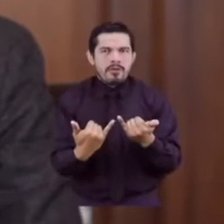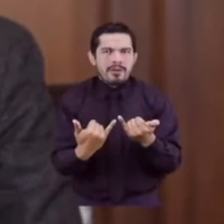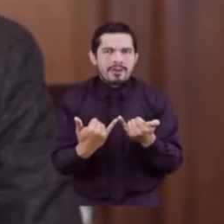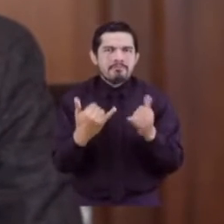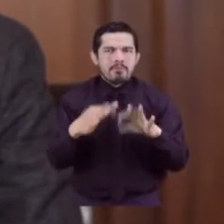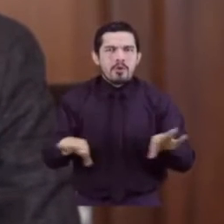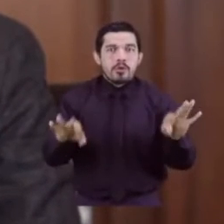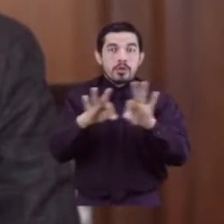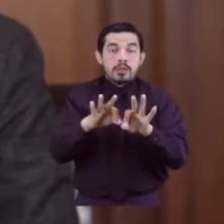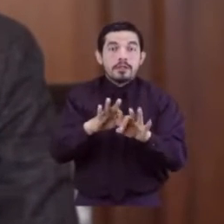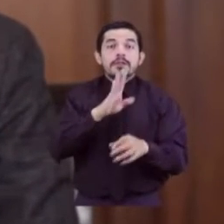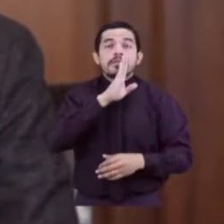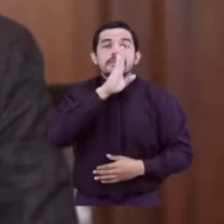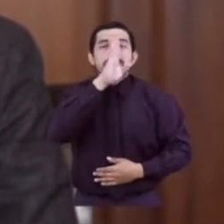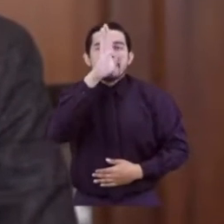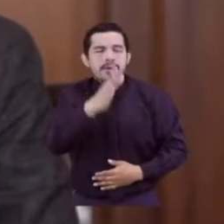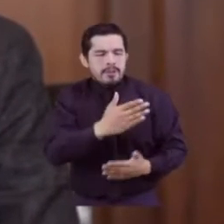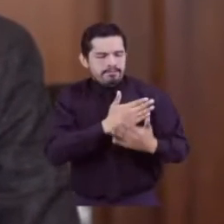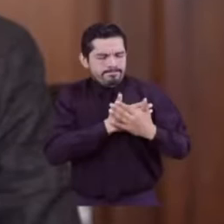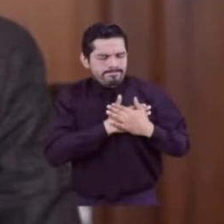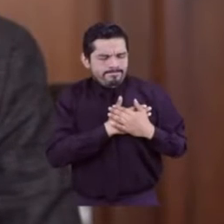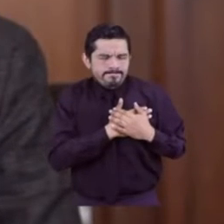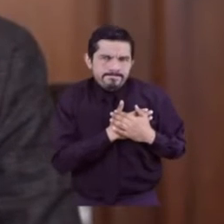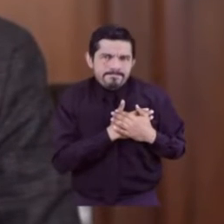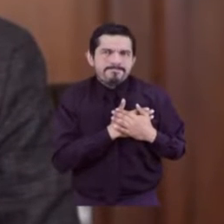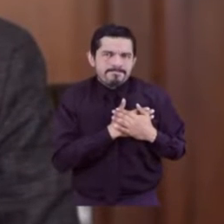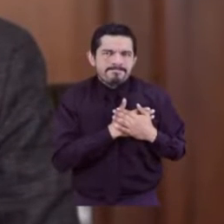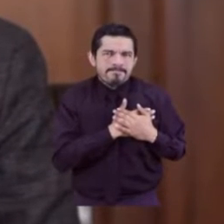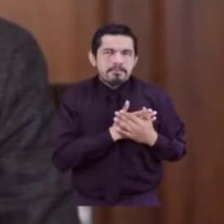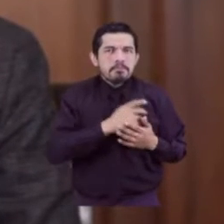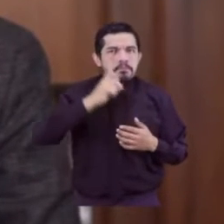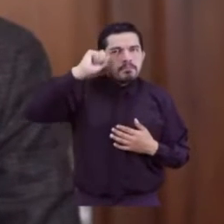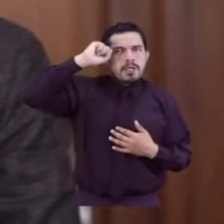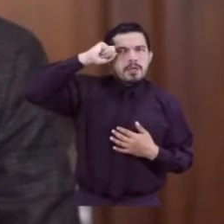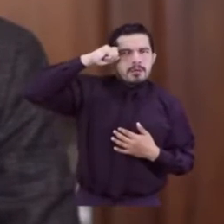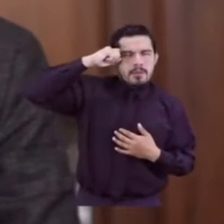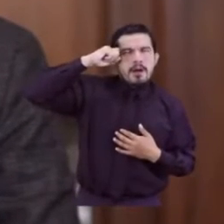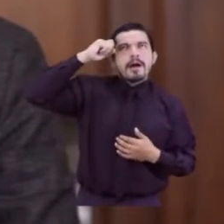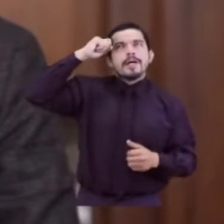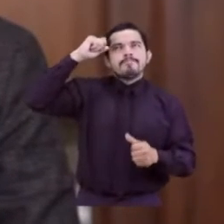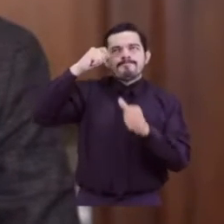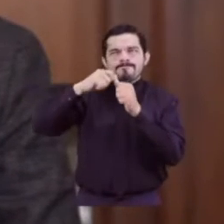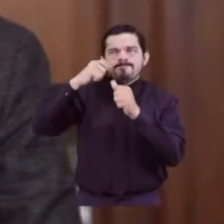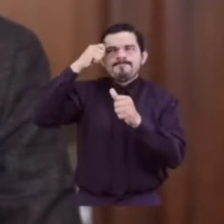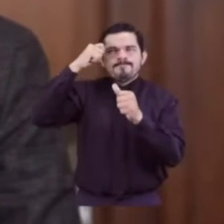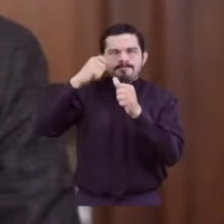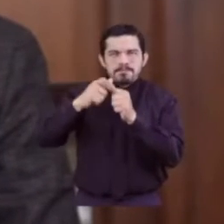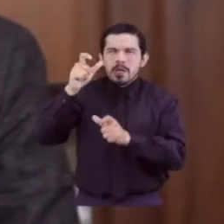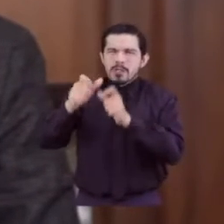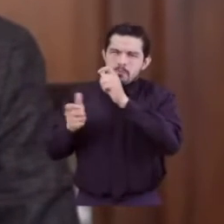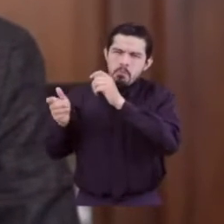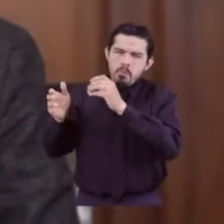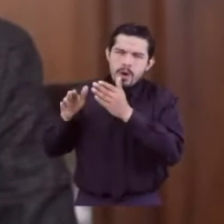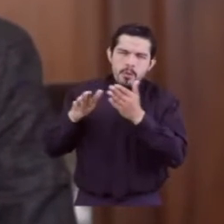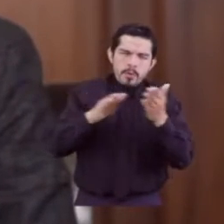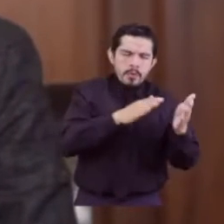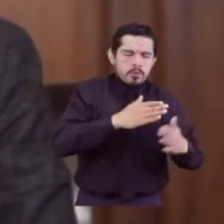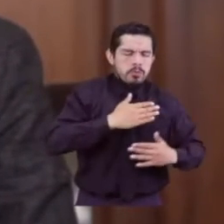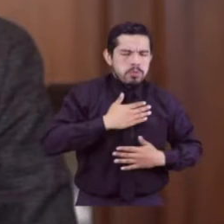hacerlo. Llevaremos siempre en nuestro corazón y en nuestra memoria a quienes